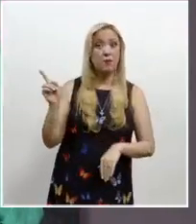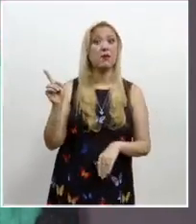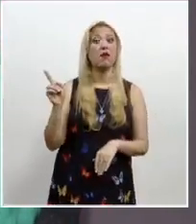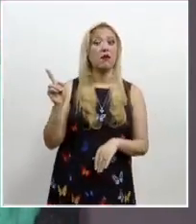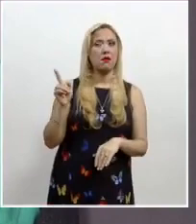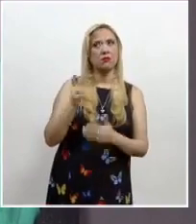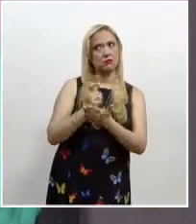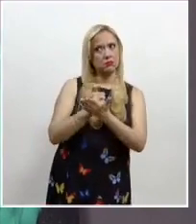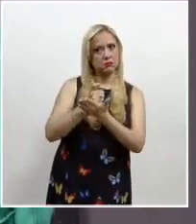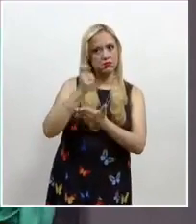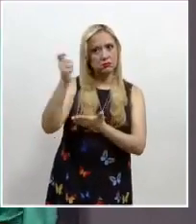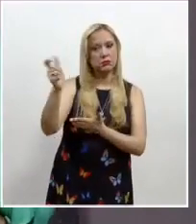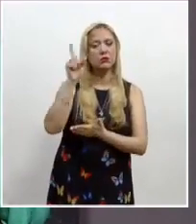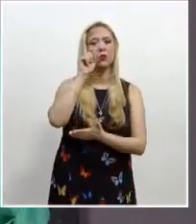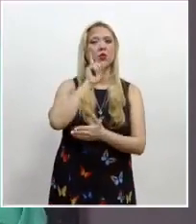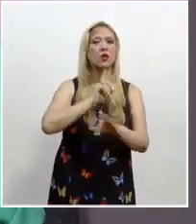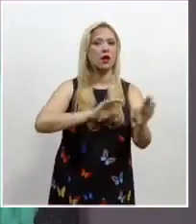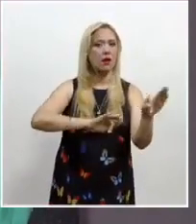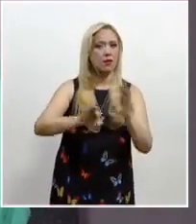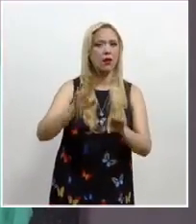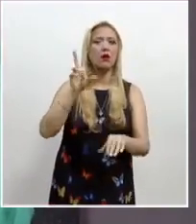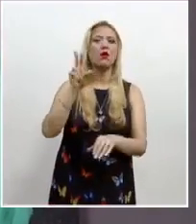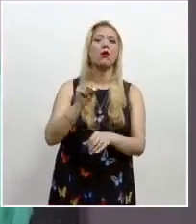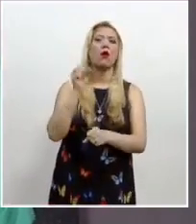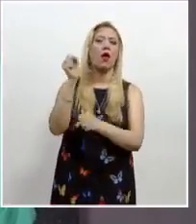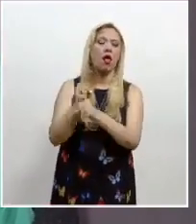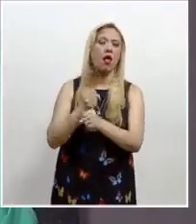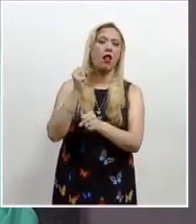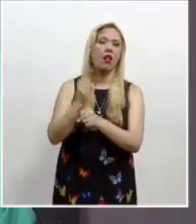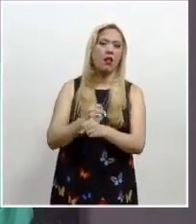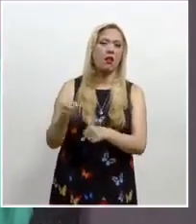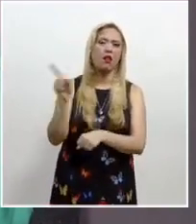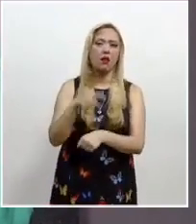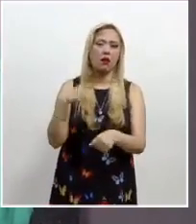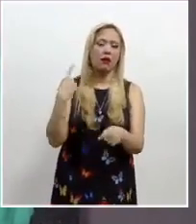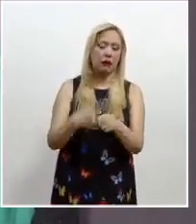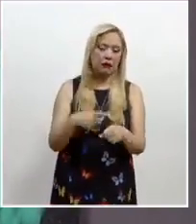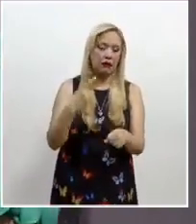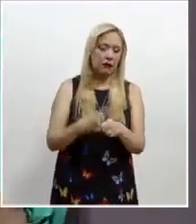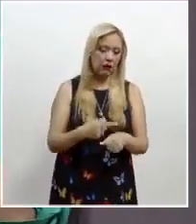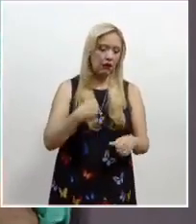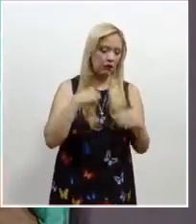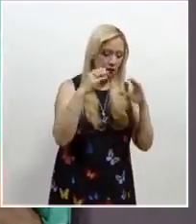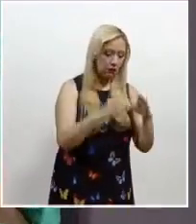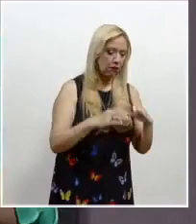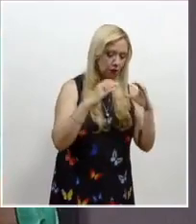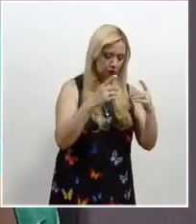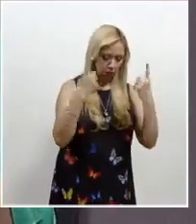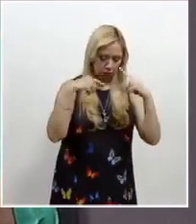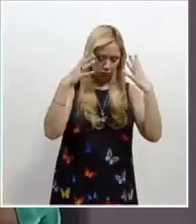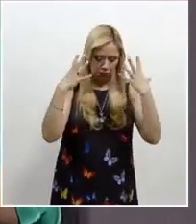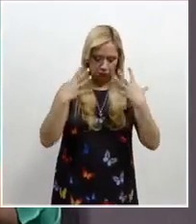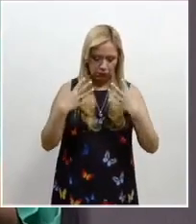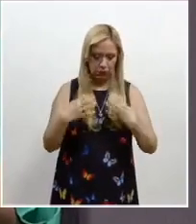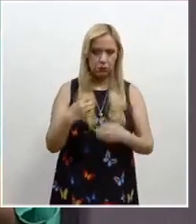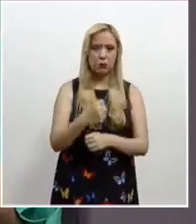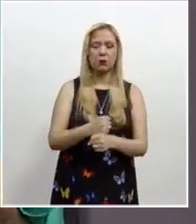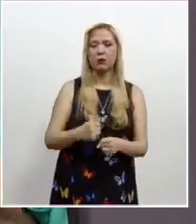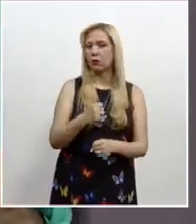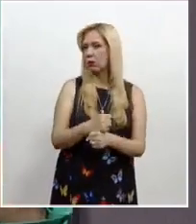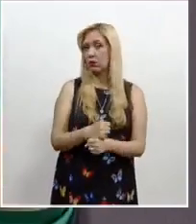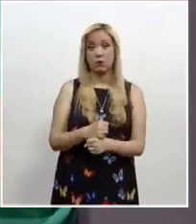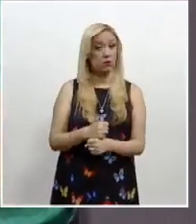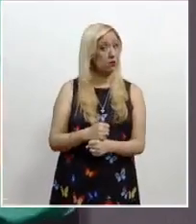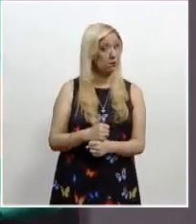reconozca el trabajo de las mujeres, que no desgaste la salud de quienes cuidan y sobre todo que reconozca